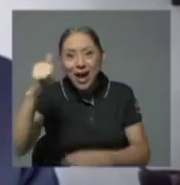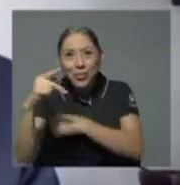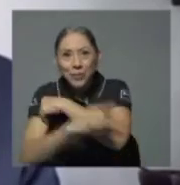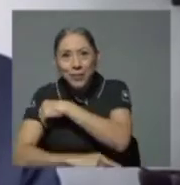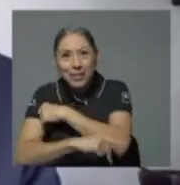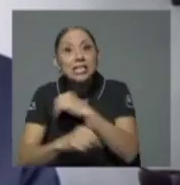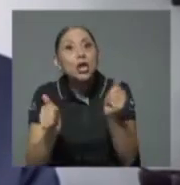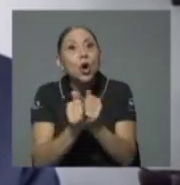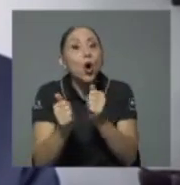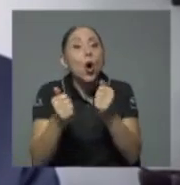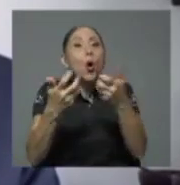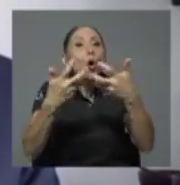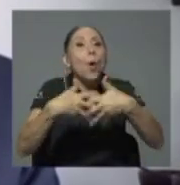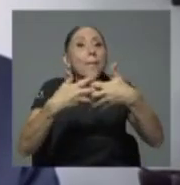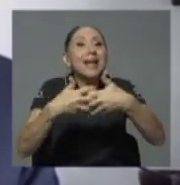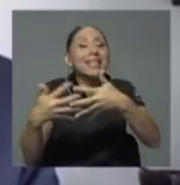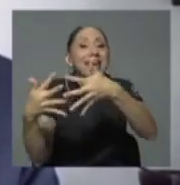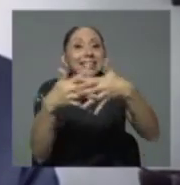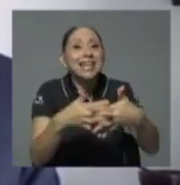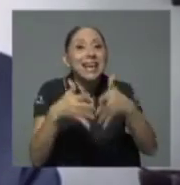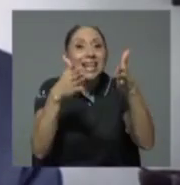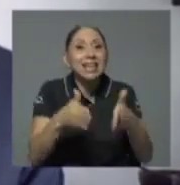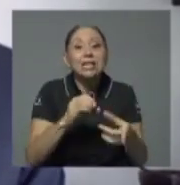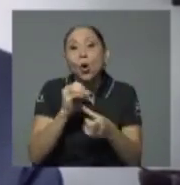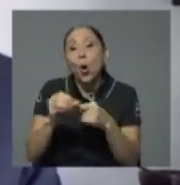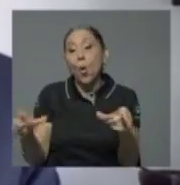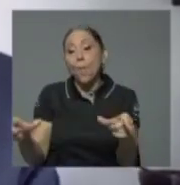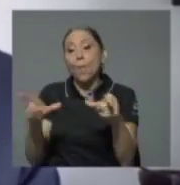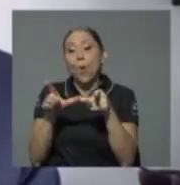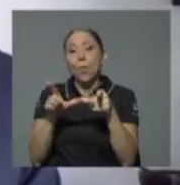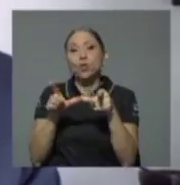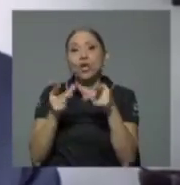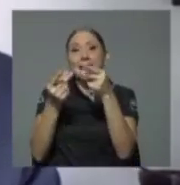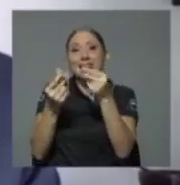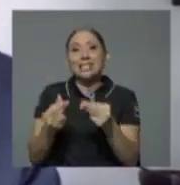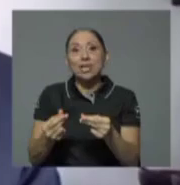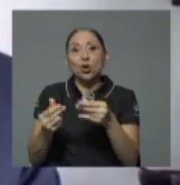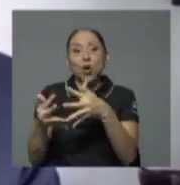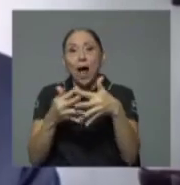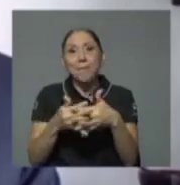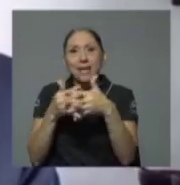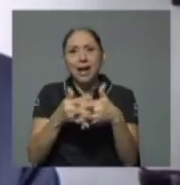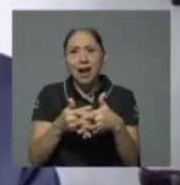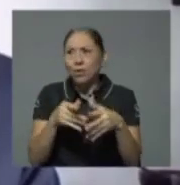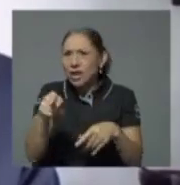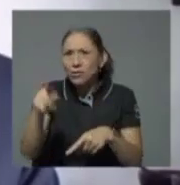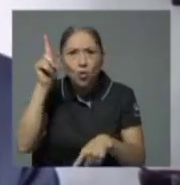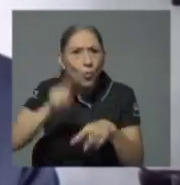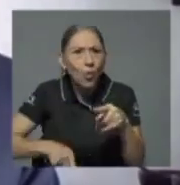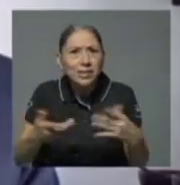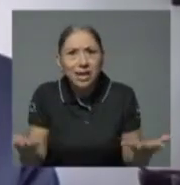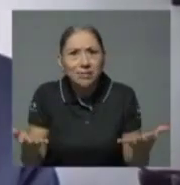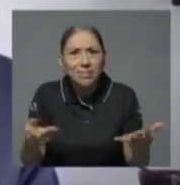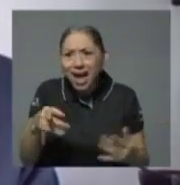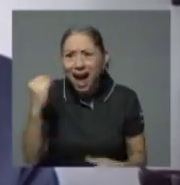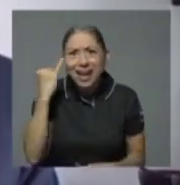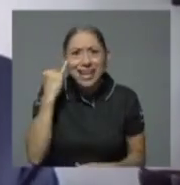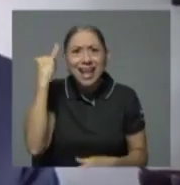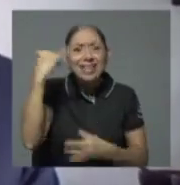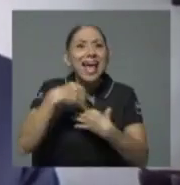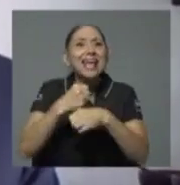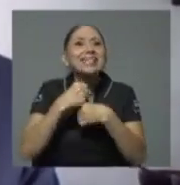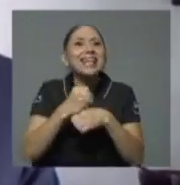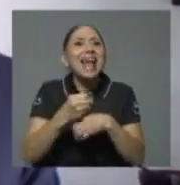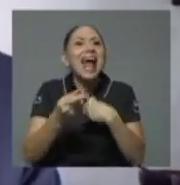compañías gringas o en bonos del Tesoro americano. Bueno, eso no puede ser. Aquí la idea es crear papel y uno de esos papeles son